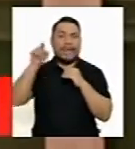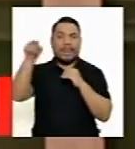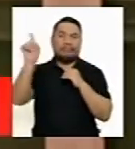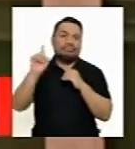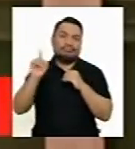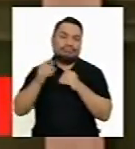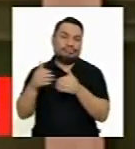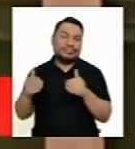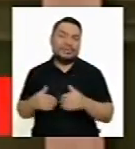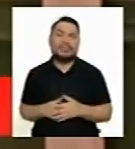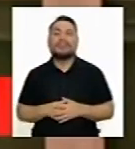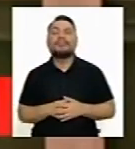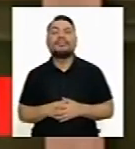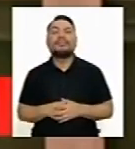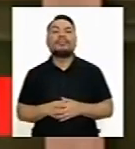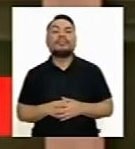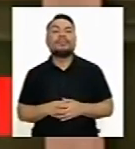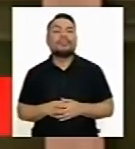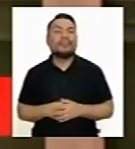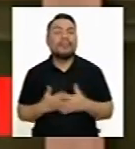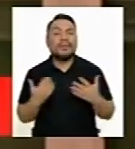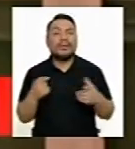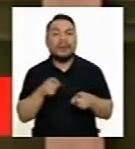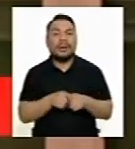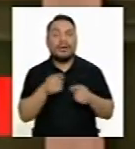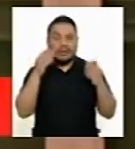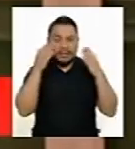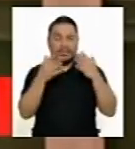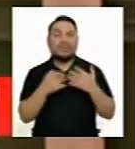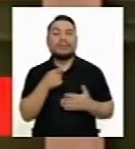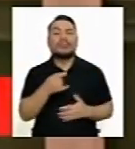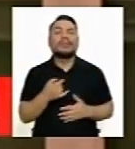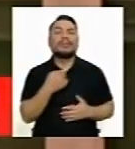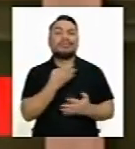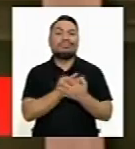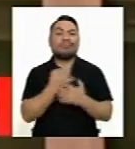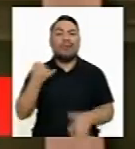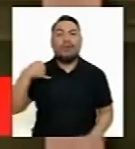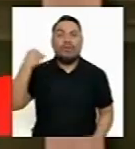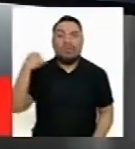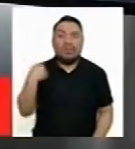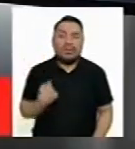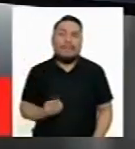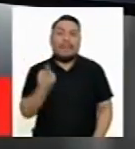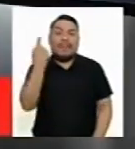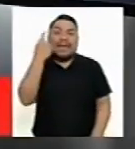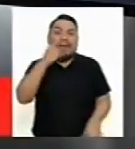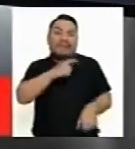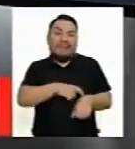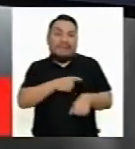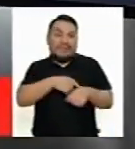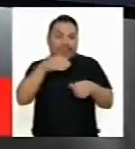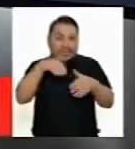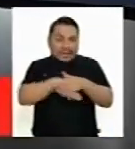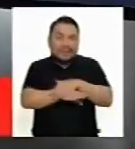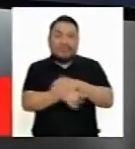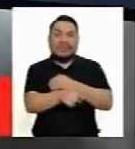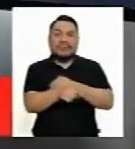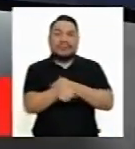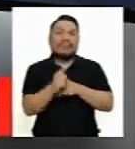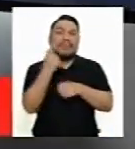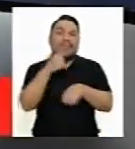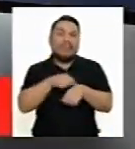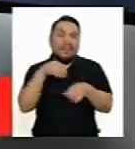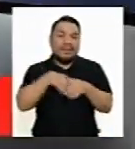Nos focalizamos siempre, sobre todo, en los internos jóvenes, ¿no? Las personas que por primera vez ingresan en penal, ¿no? Que tienen todavía una y sobre vida todo porque penal.